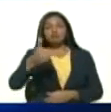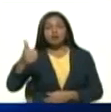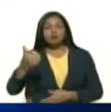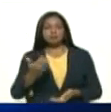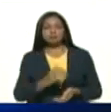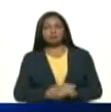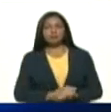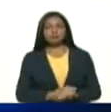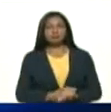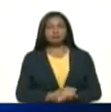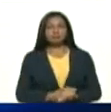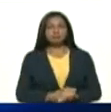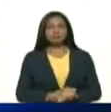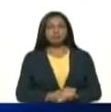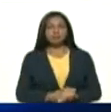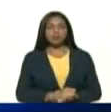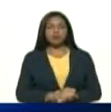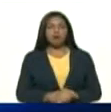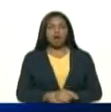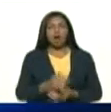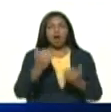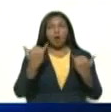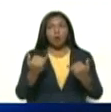ahora despistaje ampliado